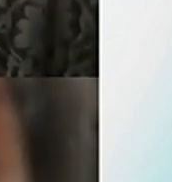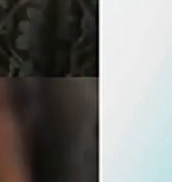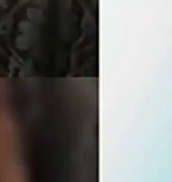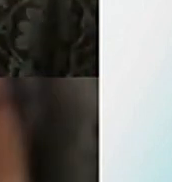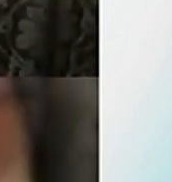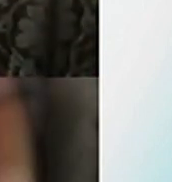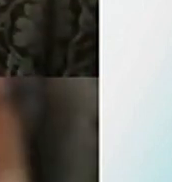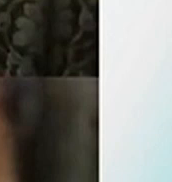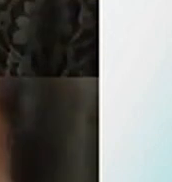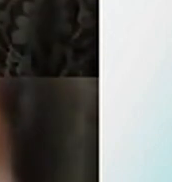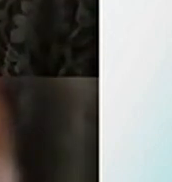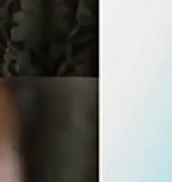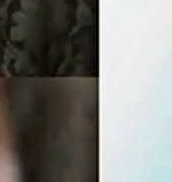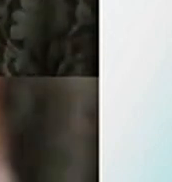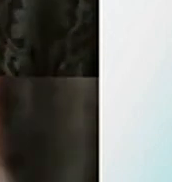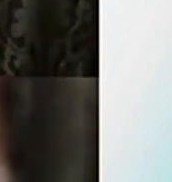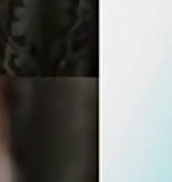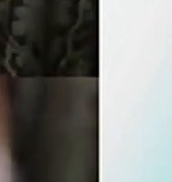Montaña.